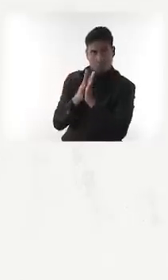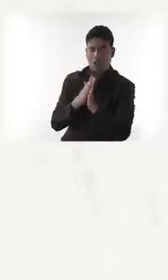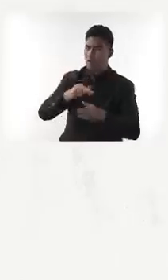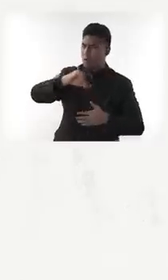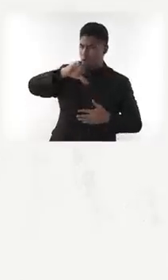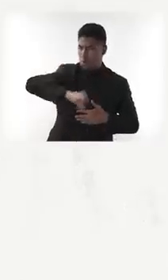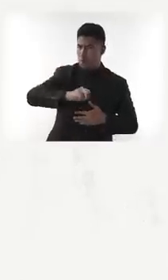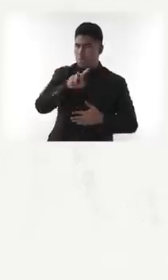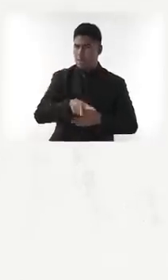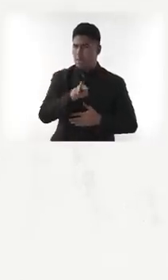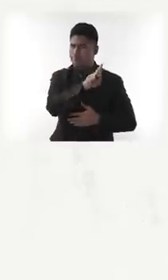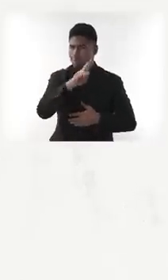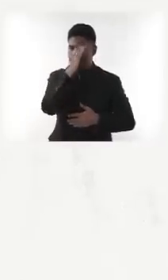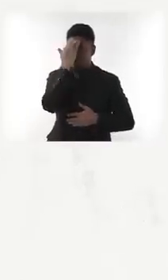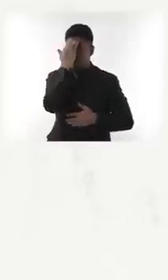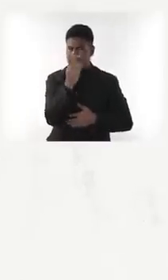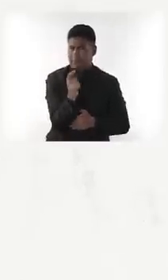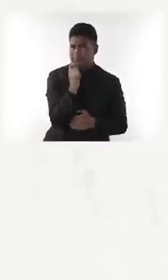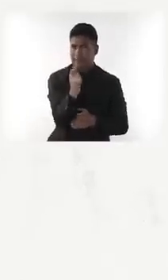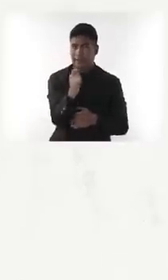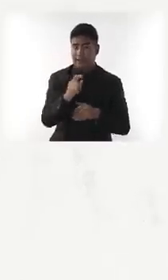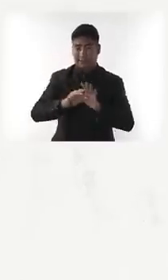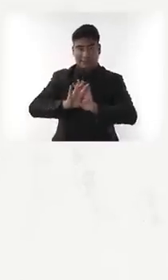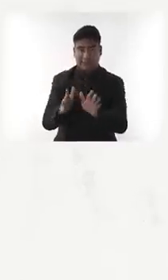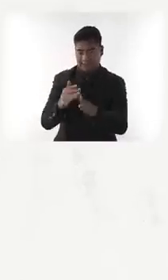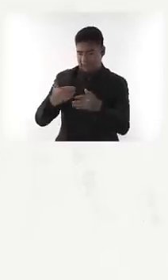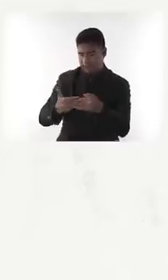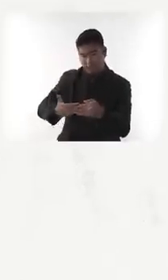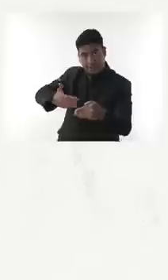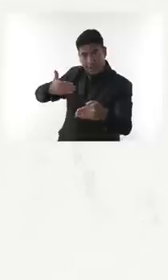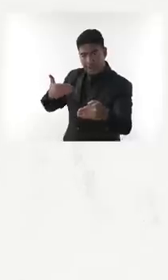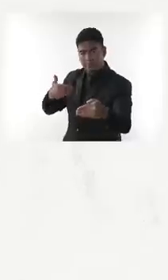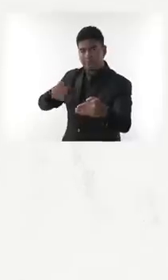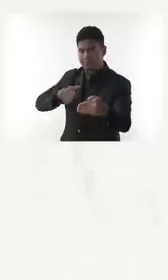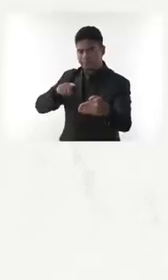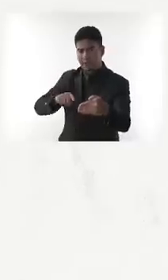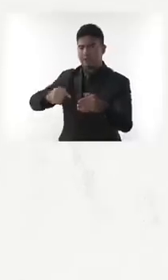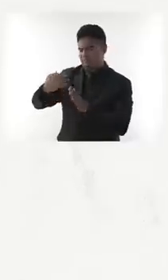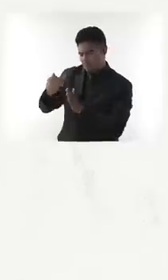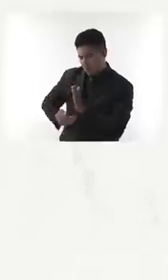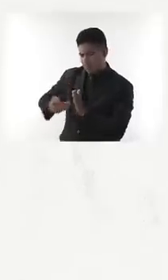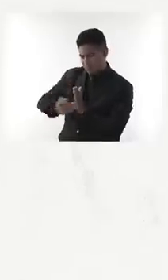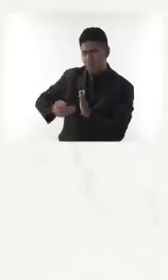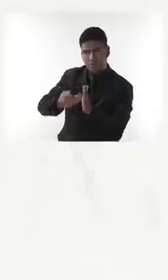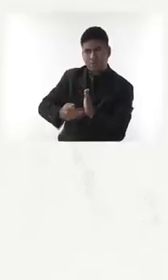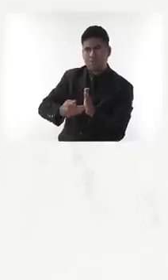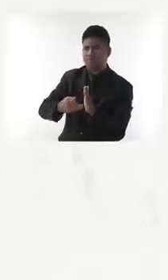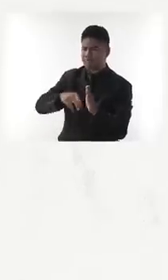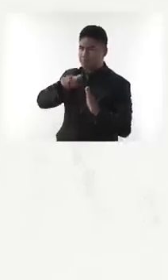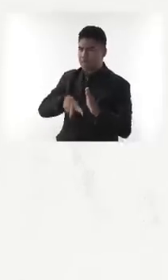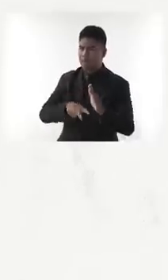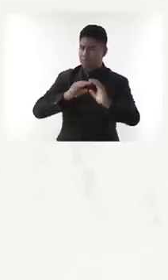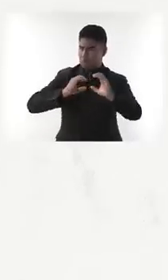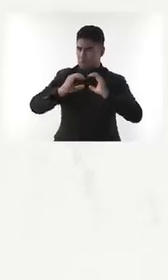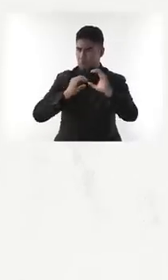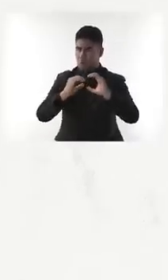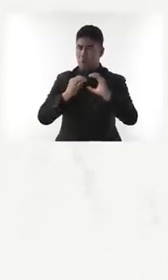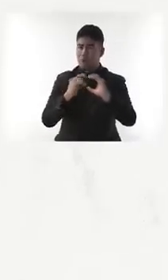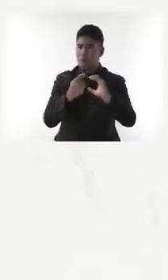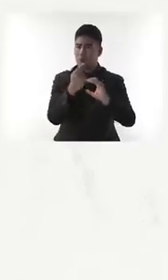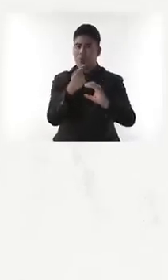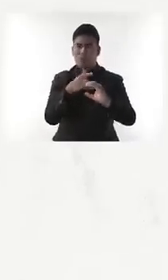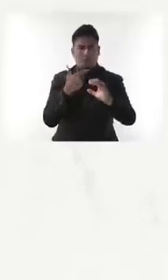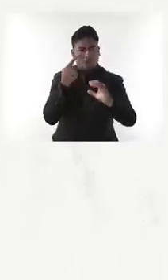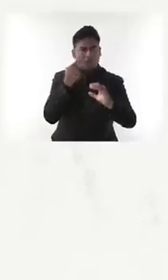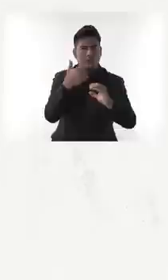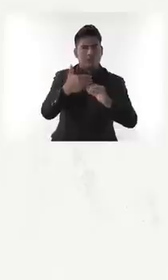podemos reconocer que en el ciclo anterior nos faltó una comunicación abierta y fluida